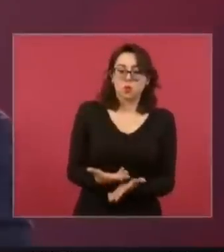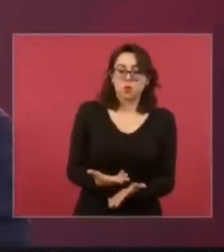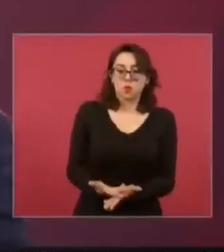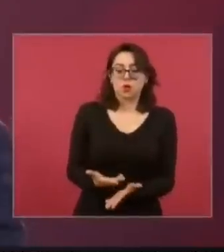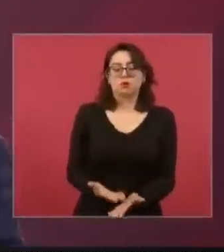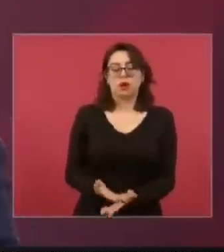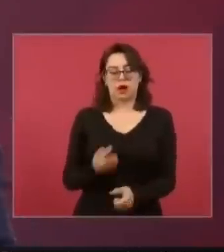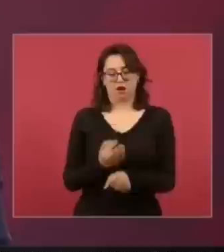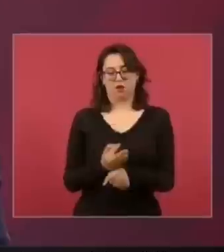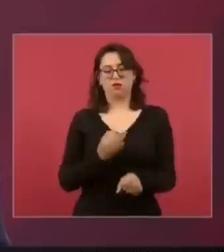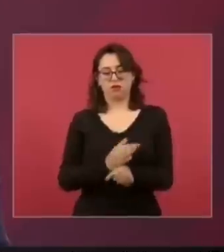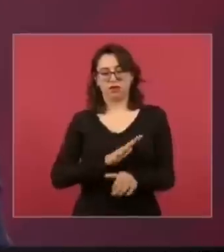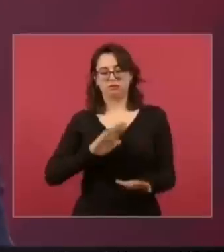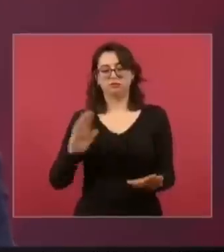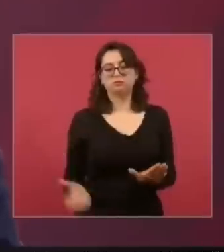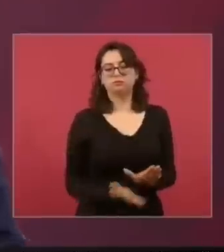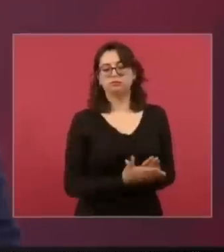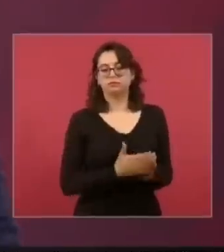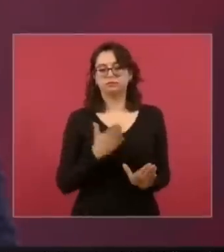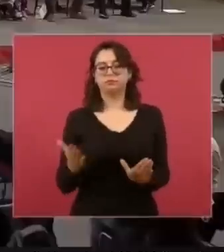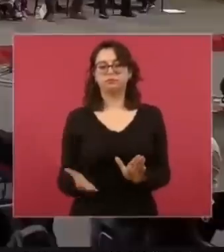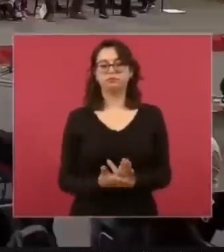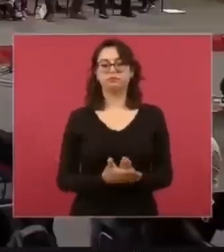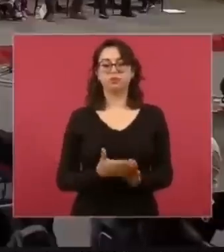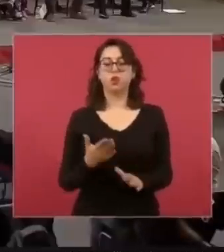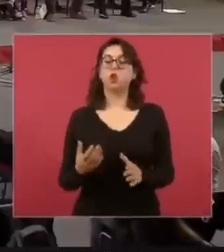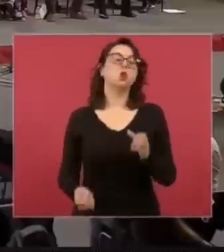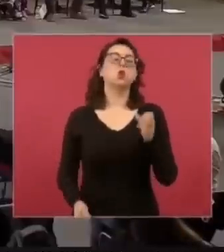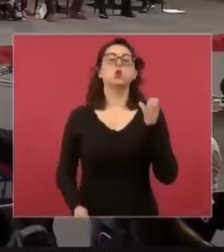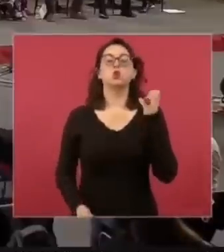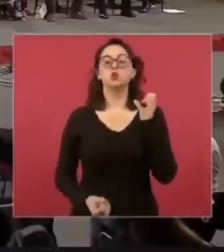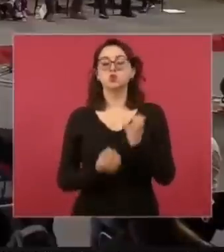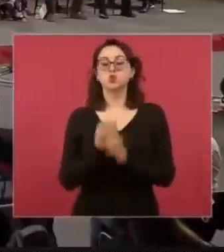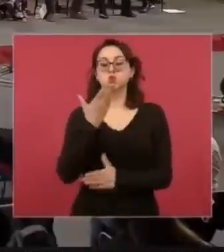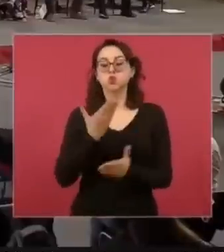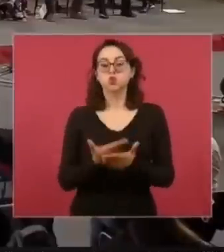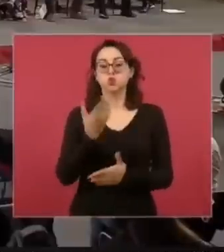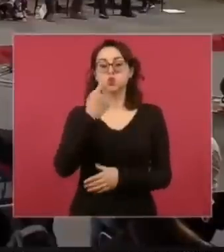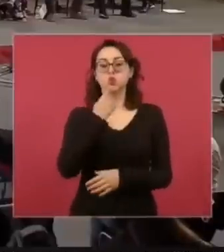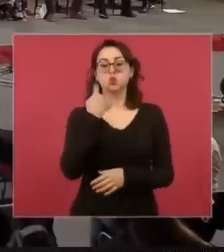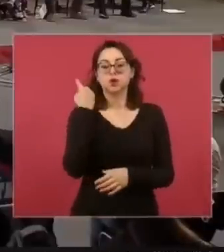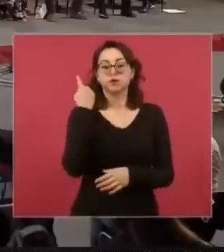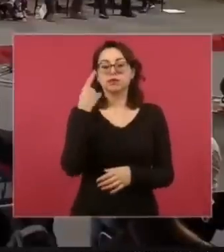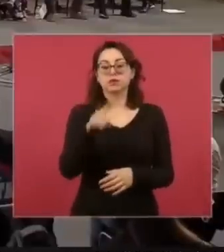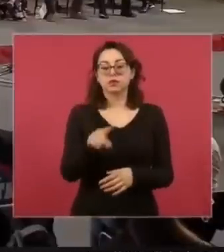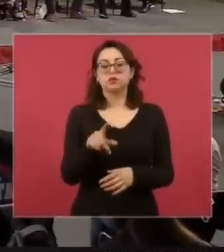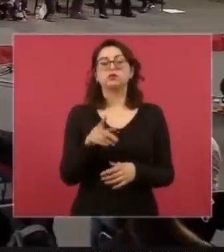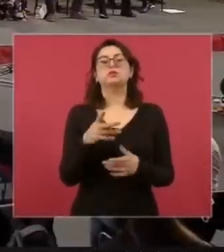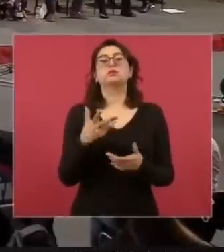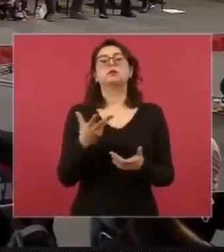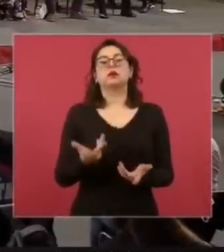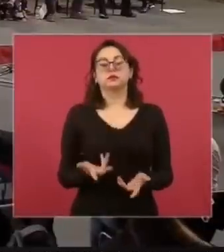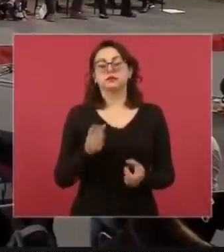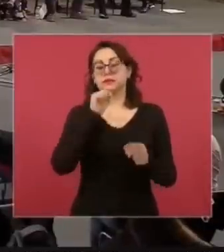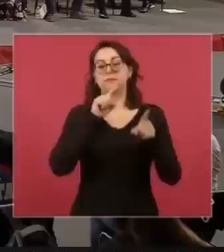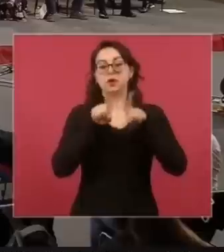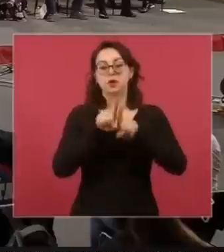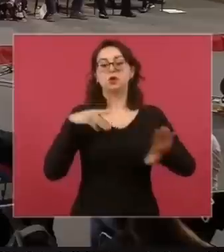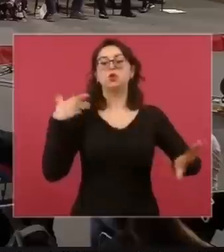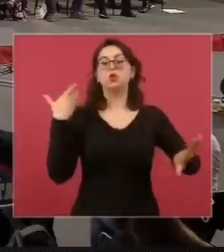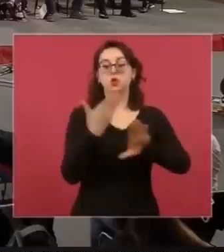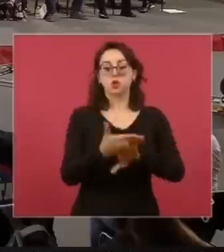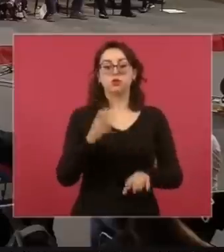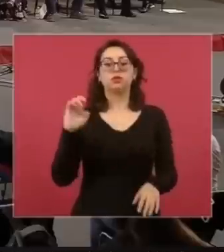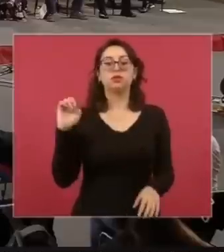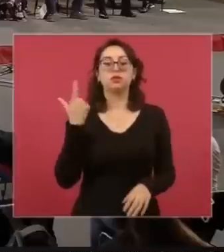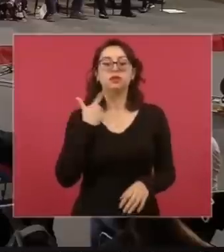fiscalía recordamos que esta nueva denuncia además de las otras hechas a funcionarios del orden Estatal tiene que ver